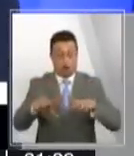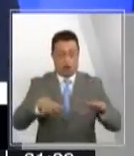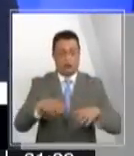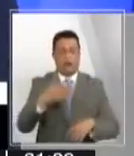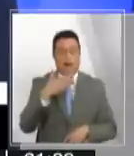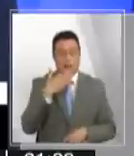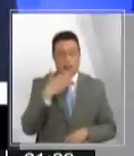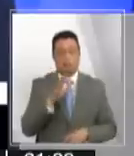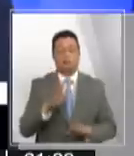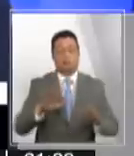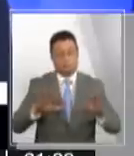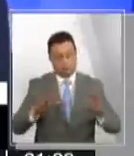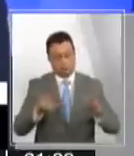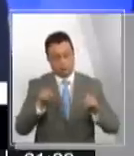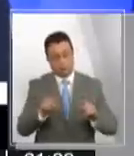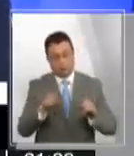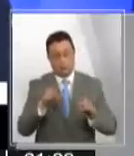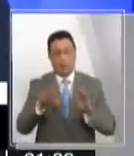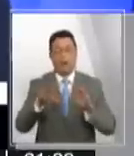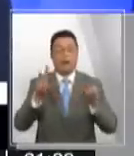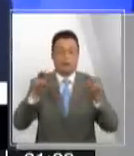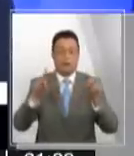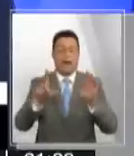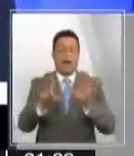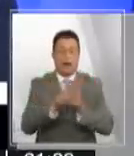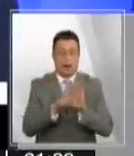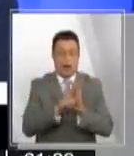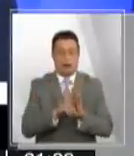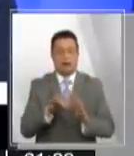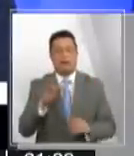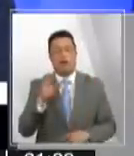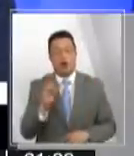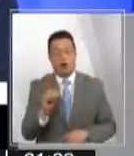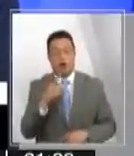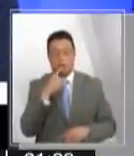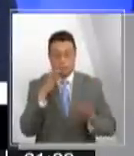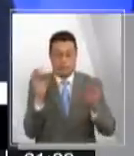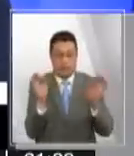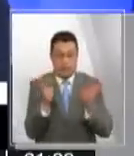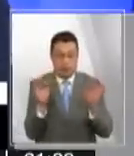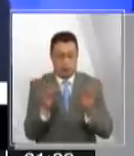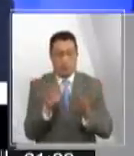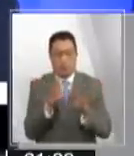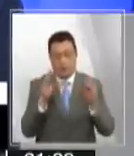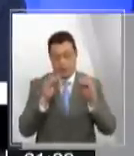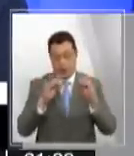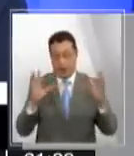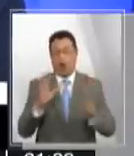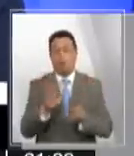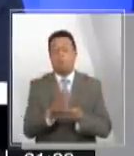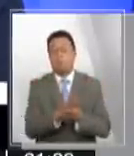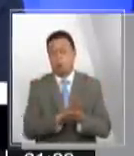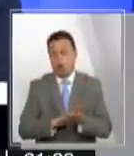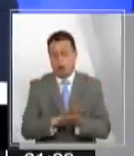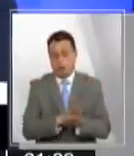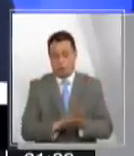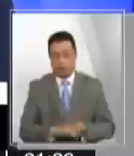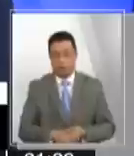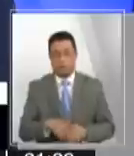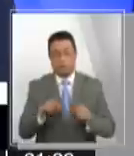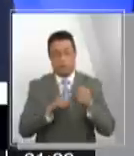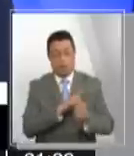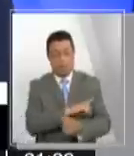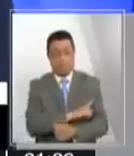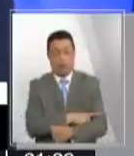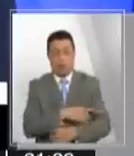cuestiones que probablemente son materia de ley o que requieren de instrucciones muy precisas. Por ejemplo, el Poder